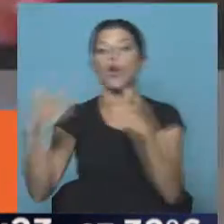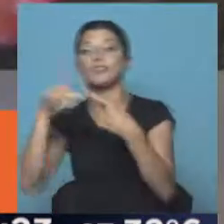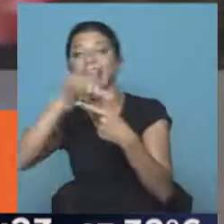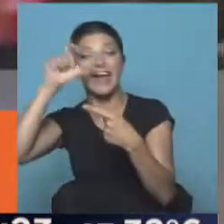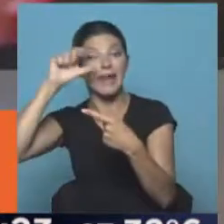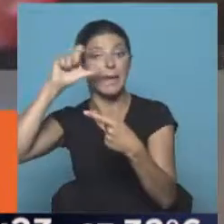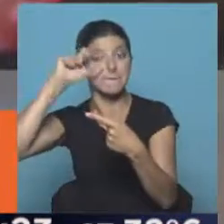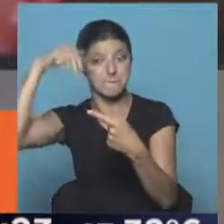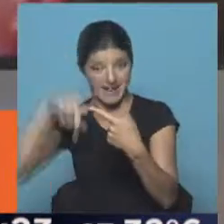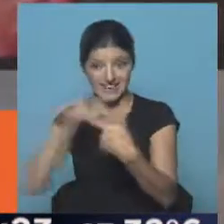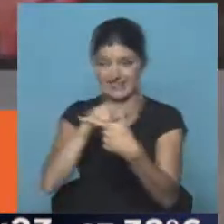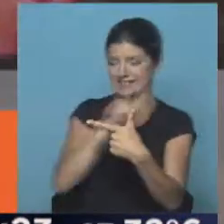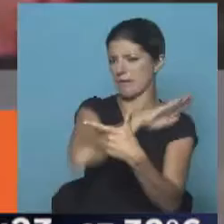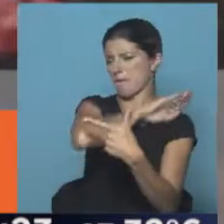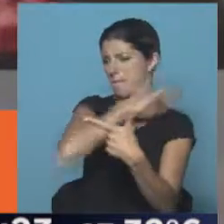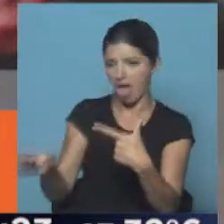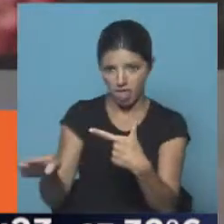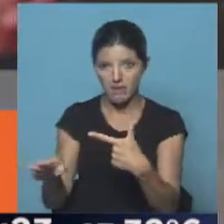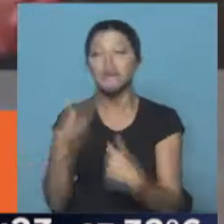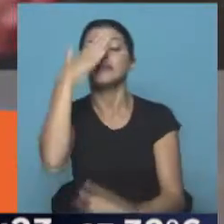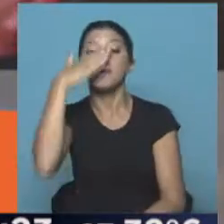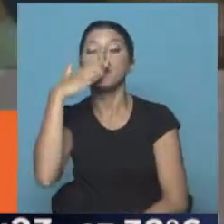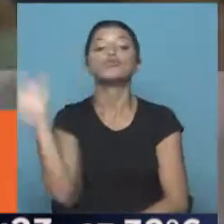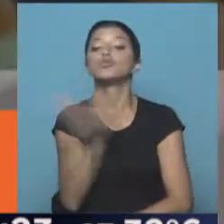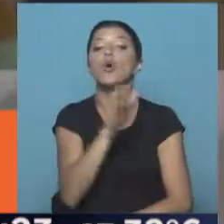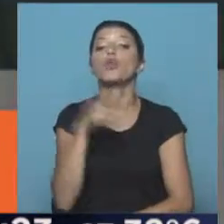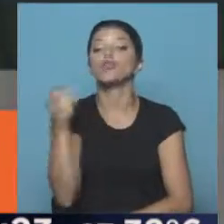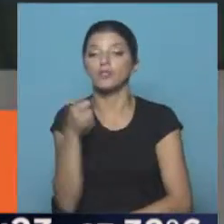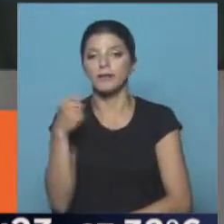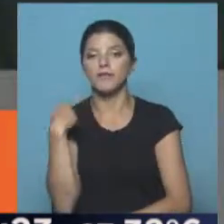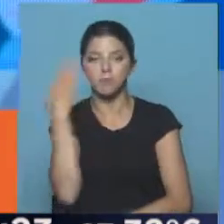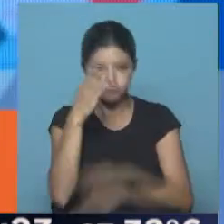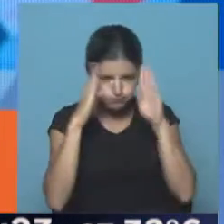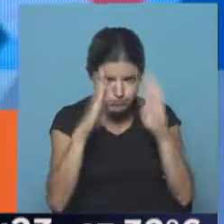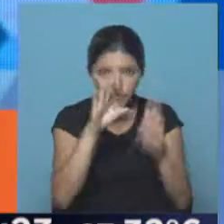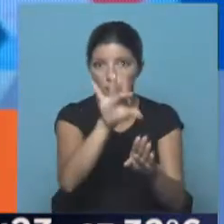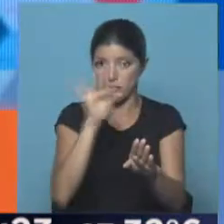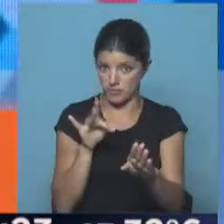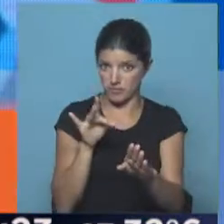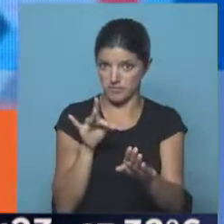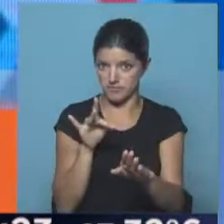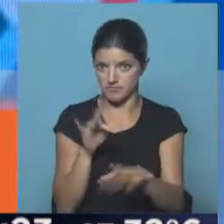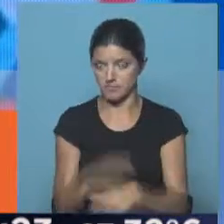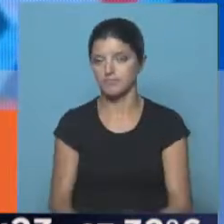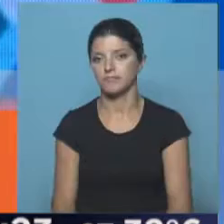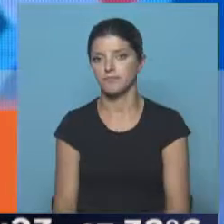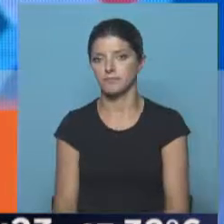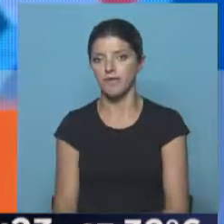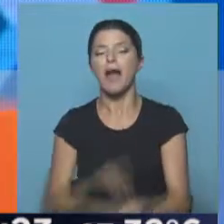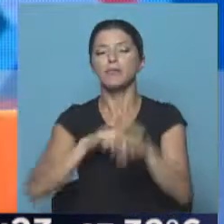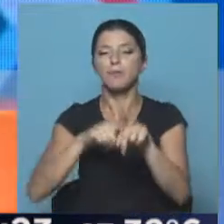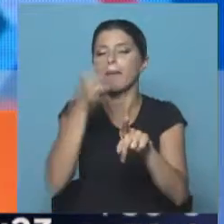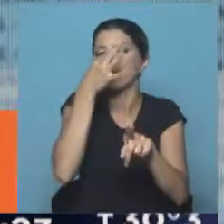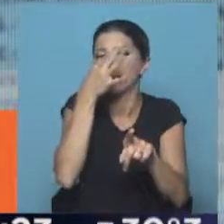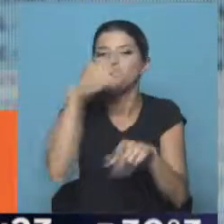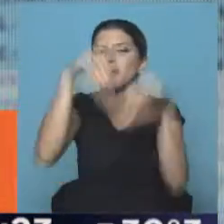terminó aplastado por Chirac, y en la que los socialistas fueron a votar a Chirac con la nariz tapada. Había fotos de socialistas votando con la nariz tapada y demás. Ahora,